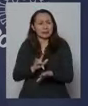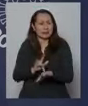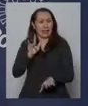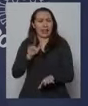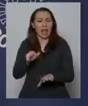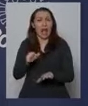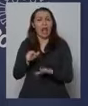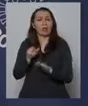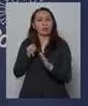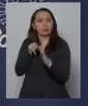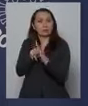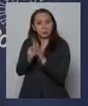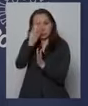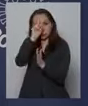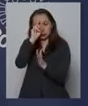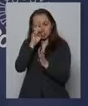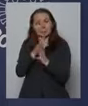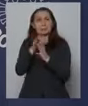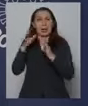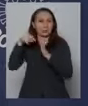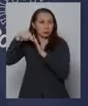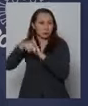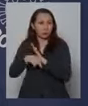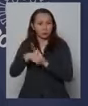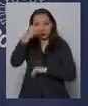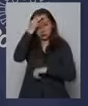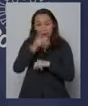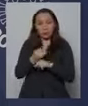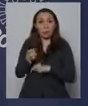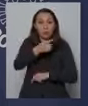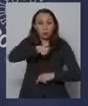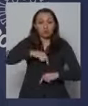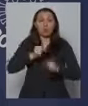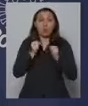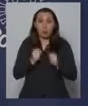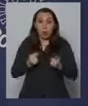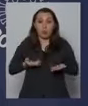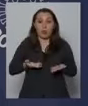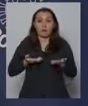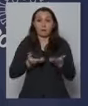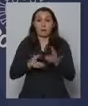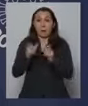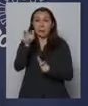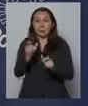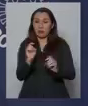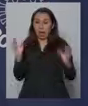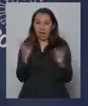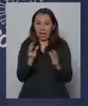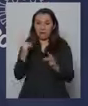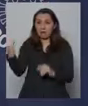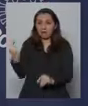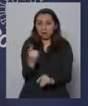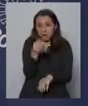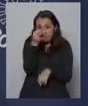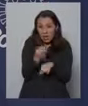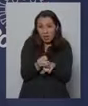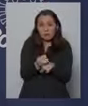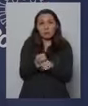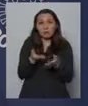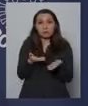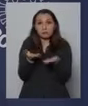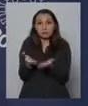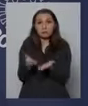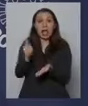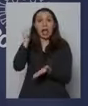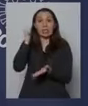crítico. En cuanto a nuestra capacidad para seguir atendiendo a pacientes graves, debo mencionar que al día